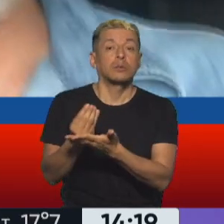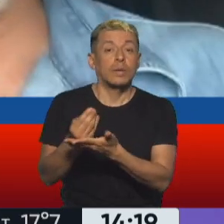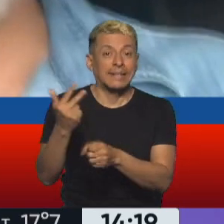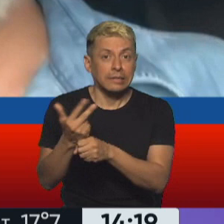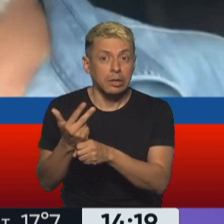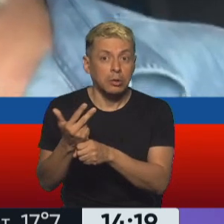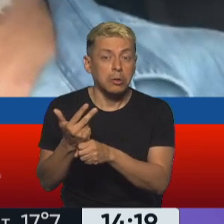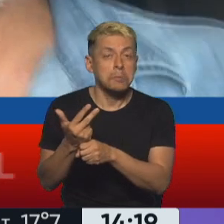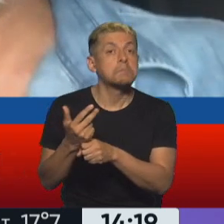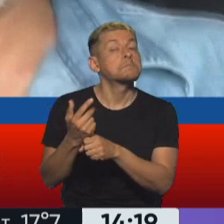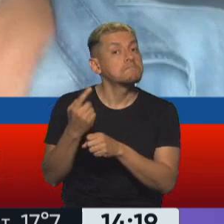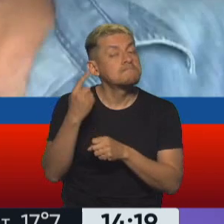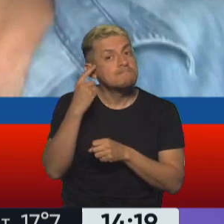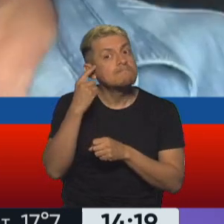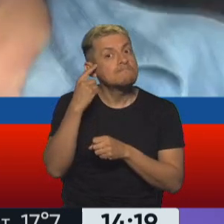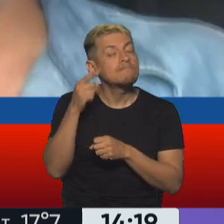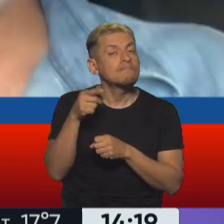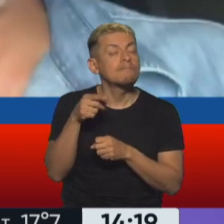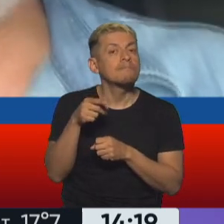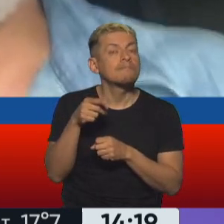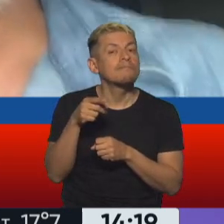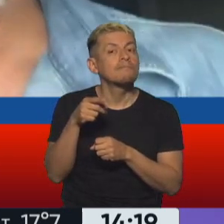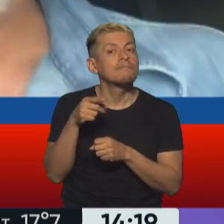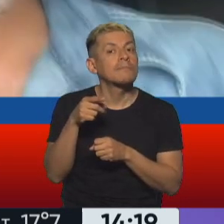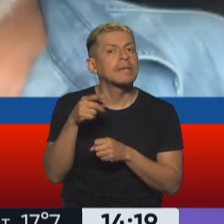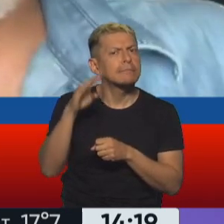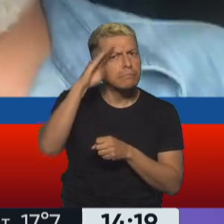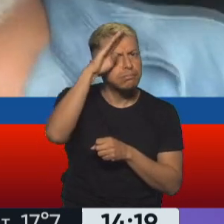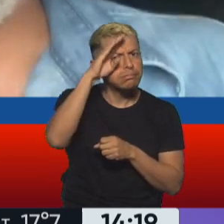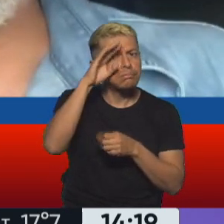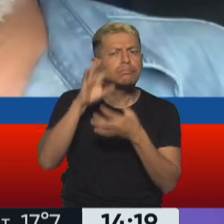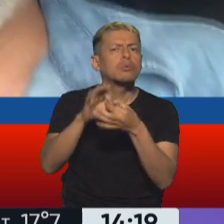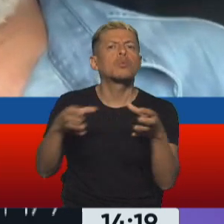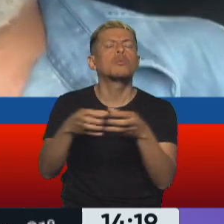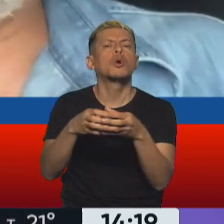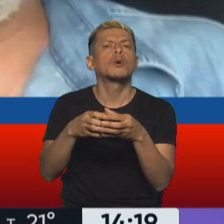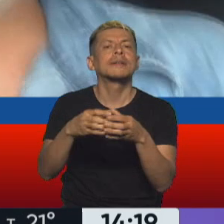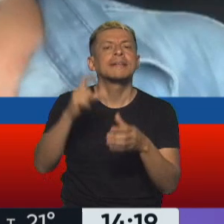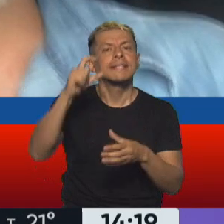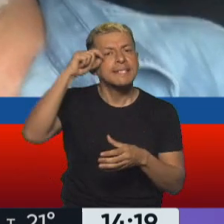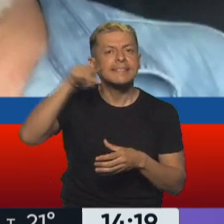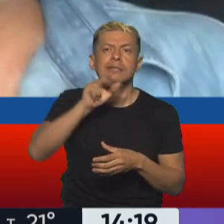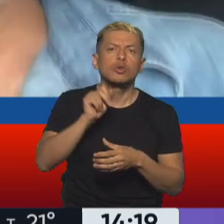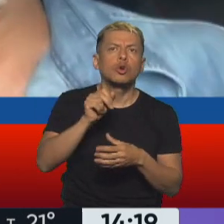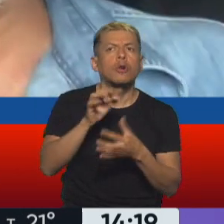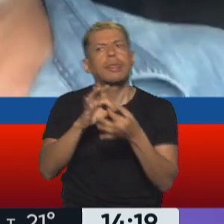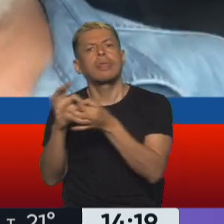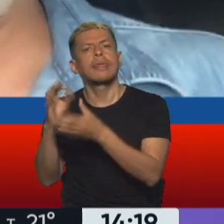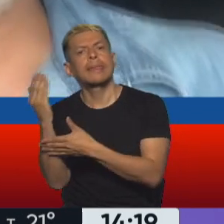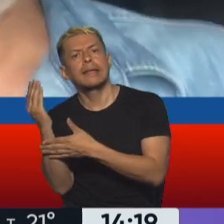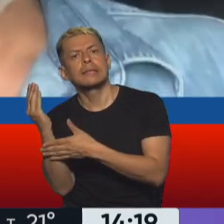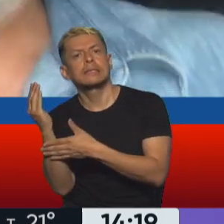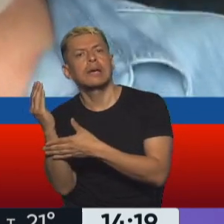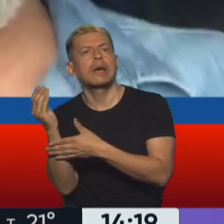de Bolsonaro y Lula, no exactamente o no necesariamente de centro. Puede ser una candidatura de centro derecha, puede ser una candidatura de